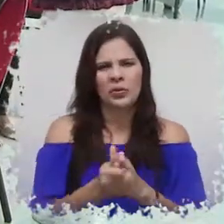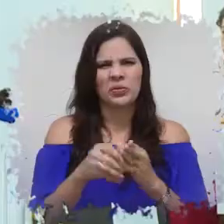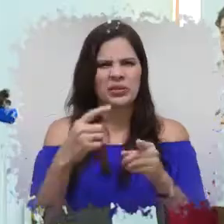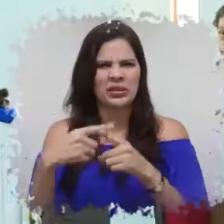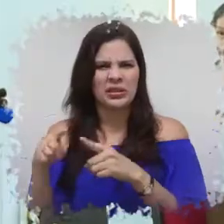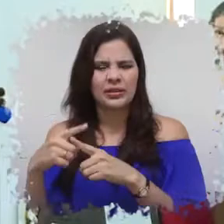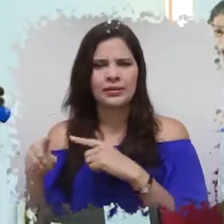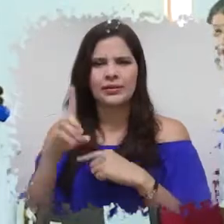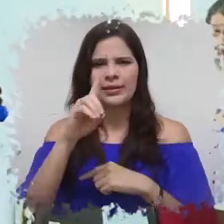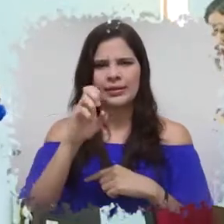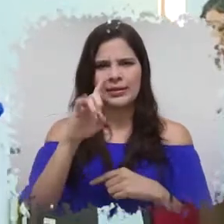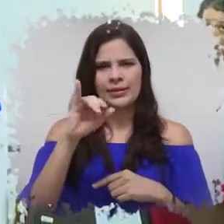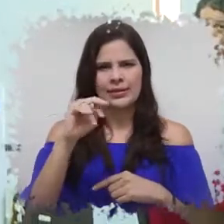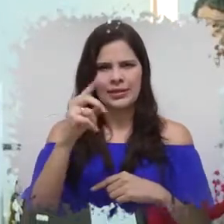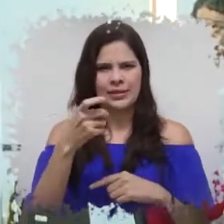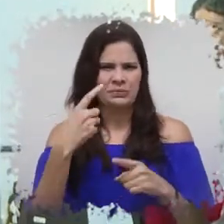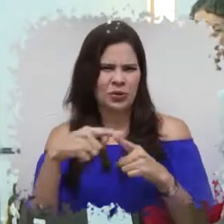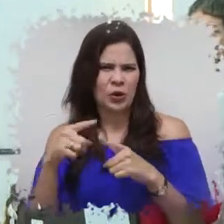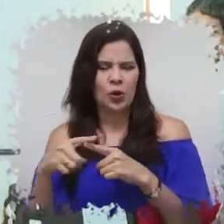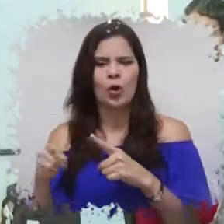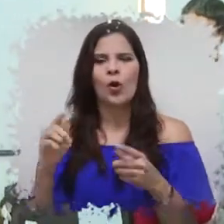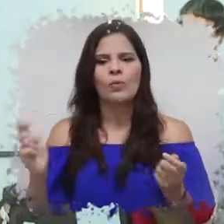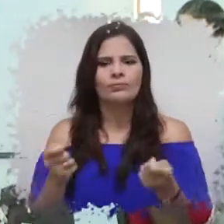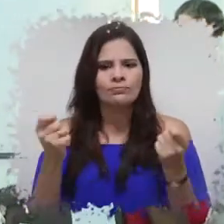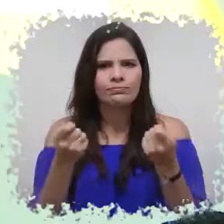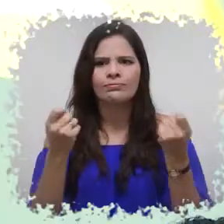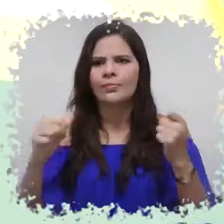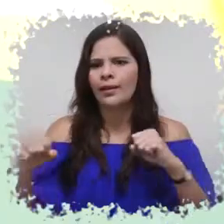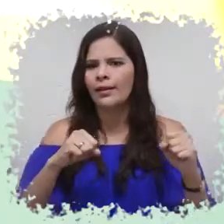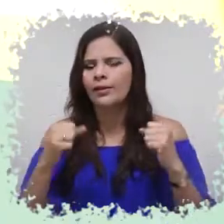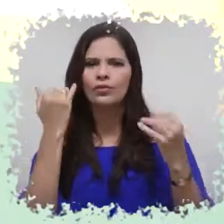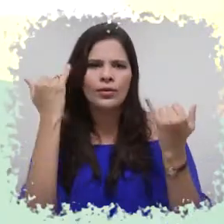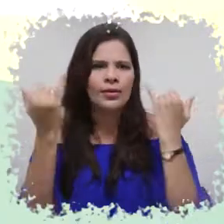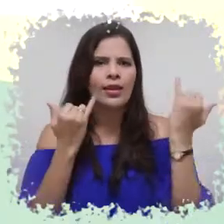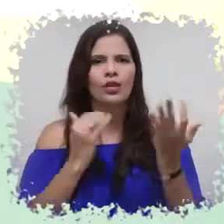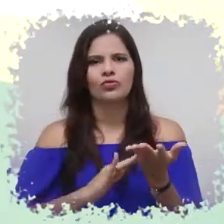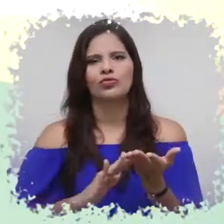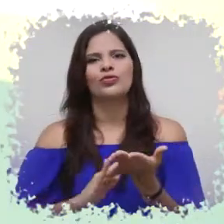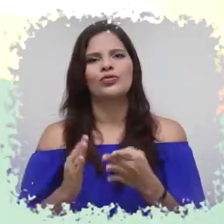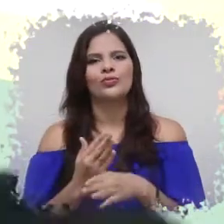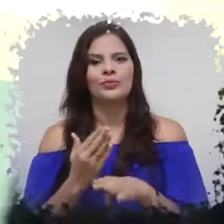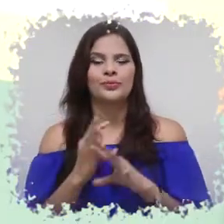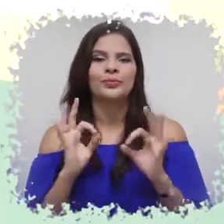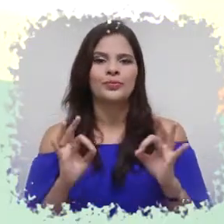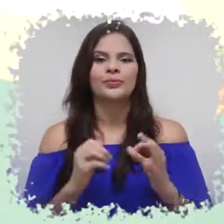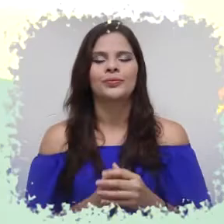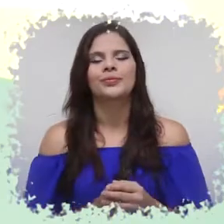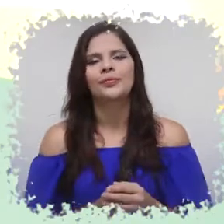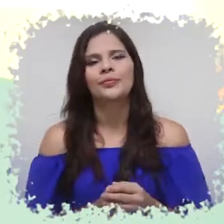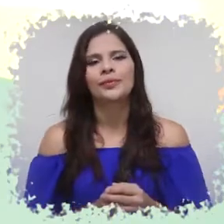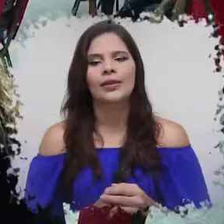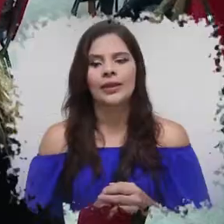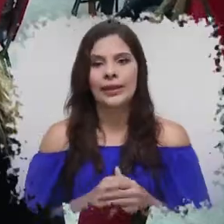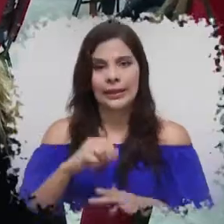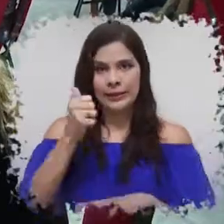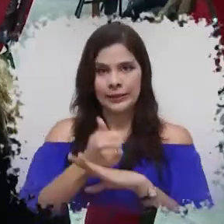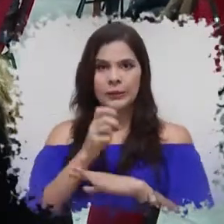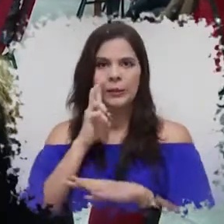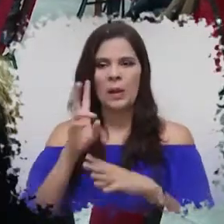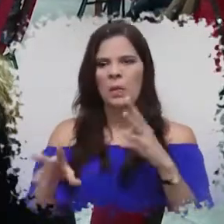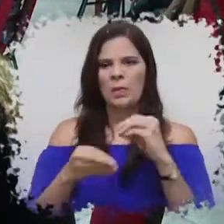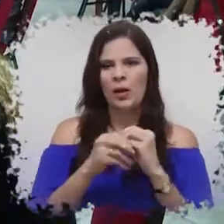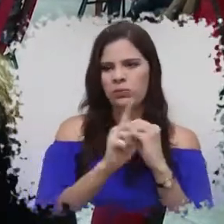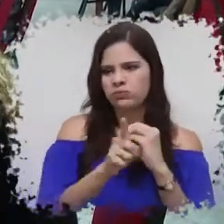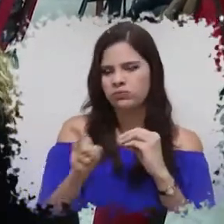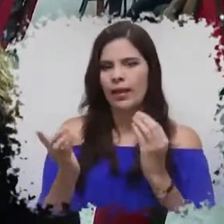nuevas como Design Thinking se sigan promoviendo soluciones alternativas a dichas problemáticas. Además del rector, también